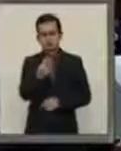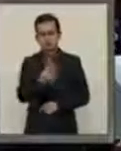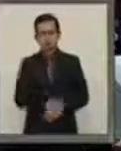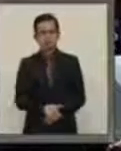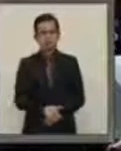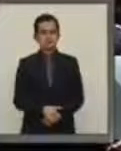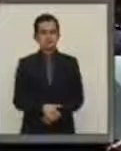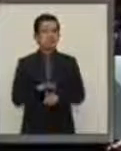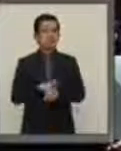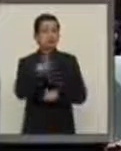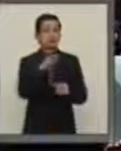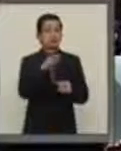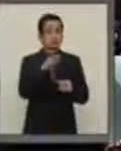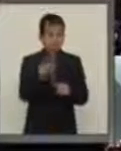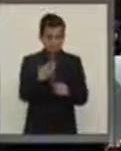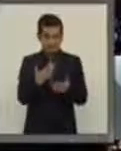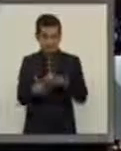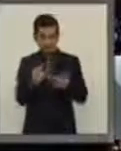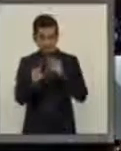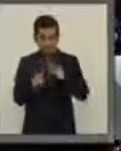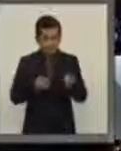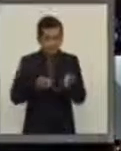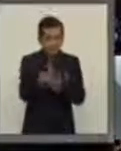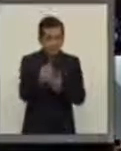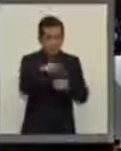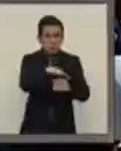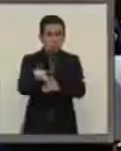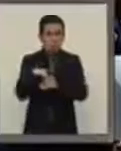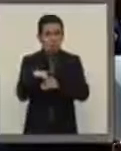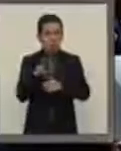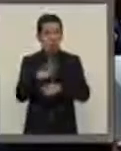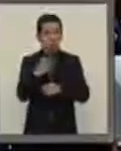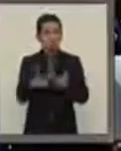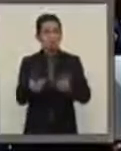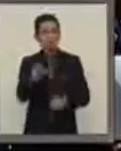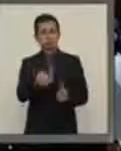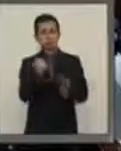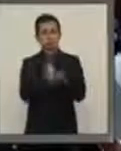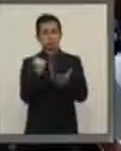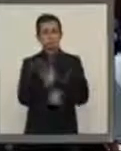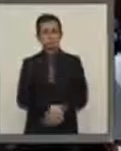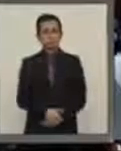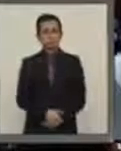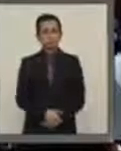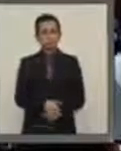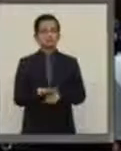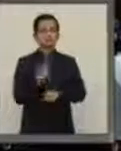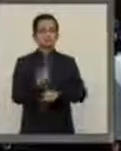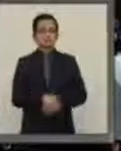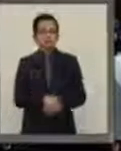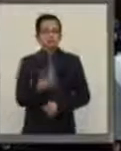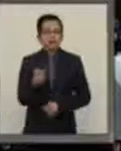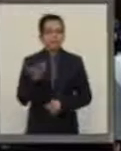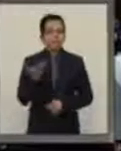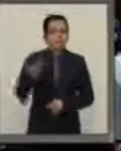se está votando este dictamen. Esa es la razón por la que se está aprobando esta iniciativa. Porque son requisitos